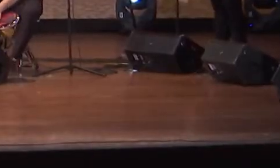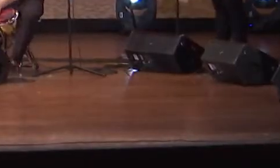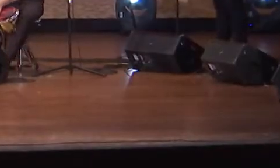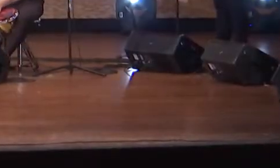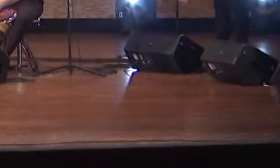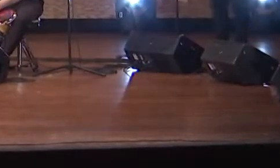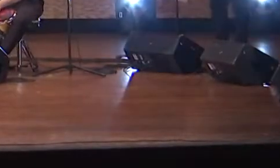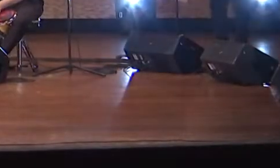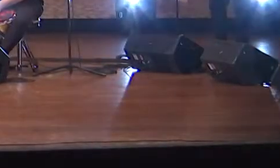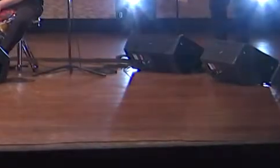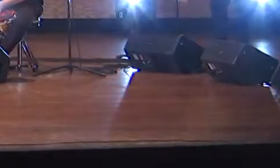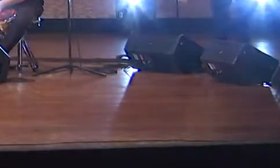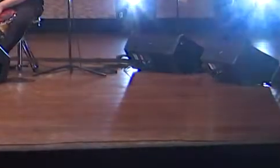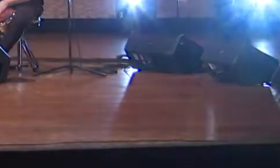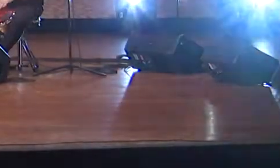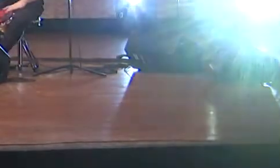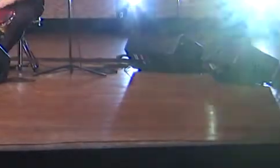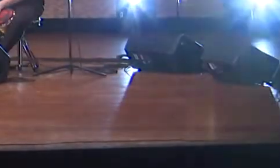Porque se rompen en